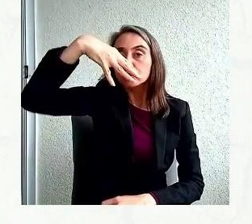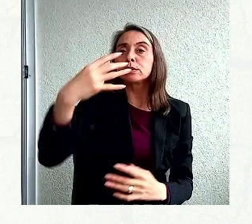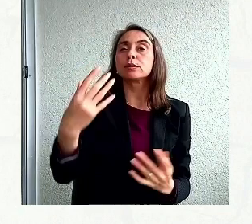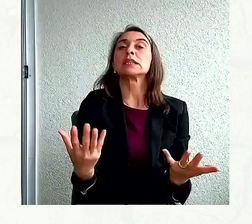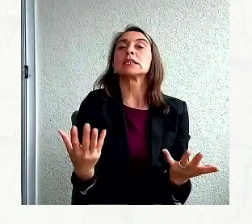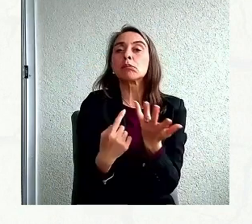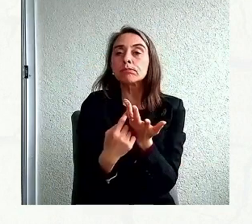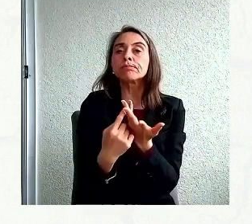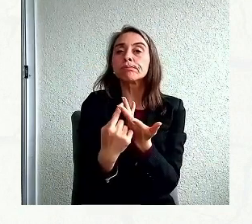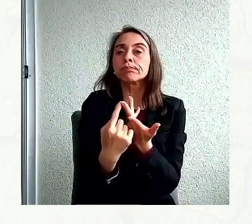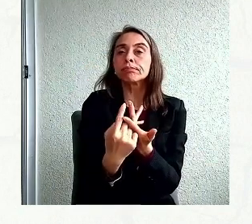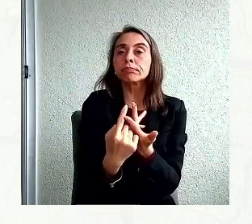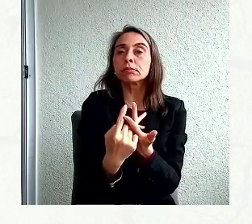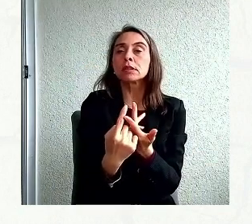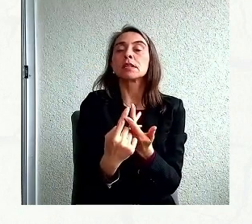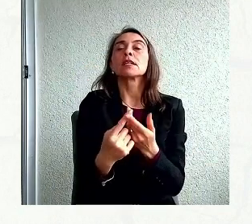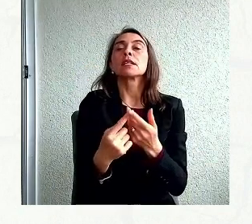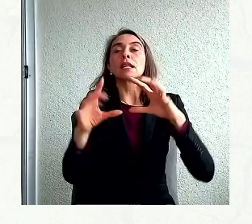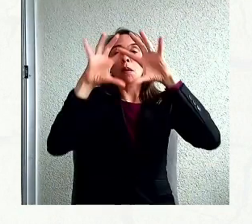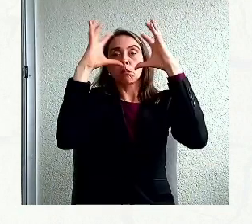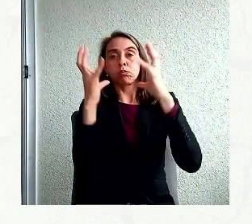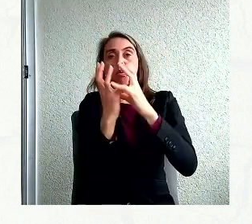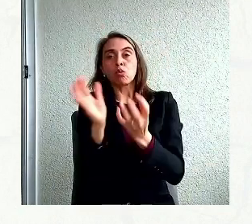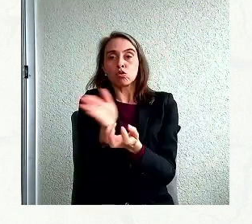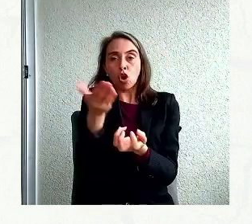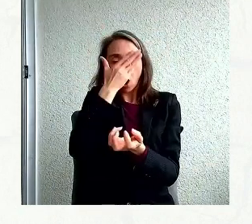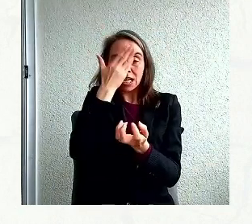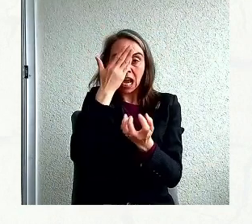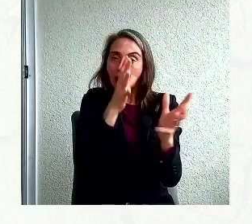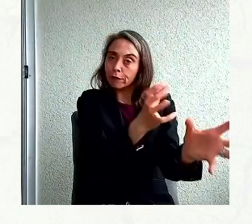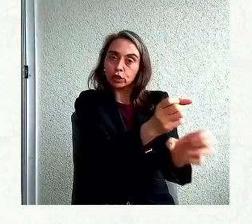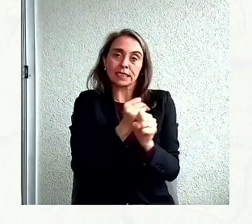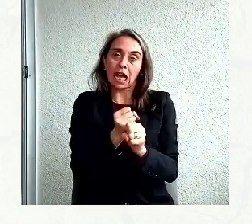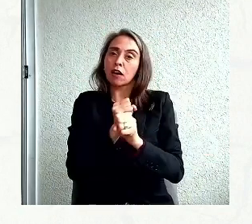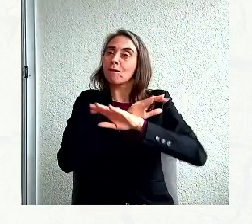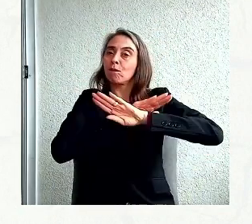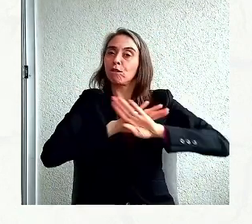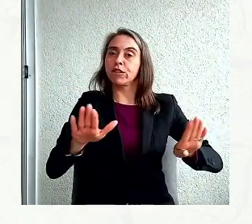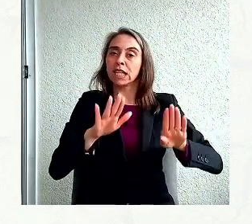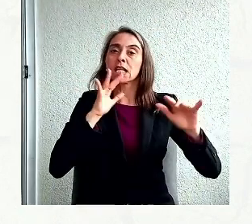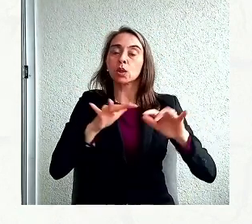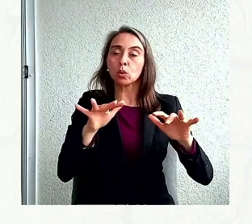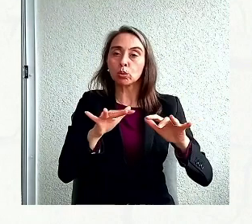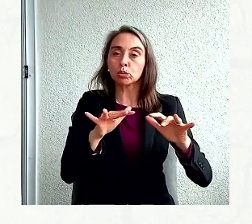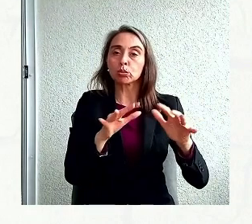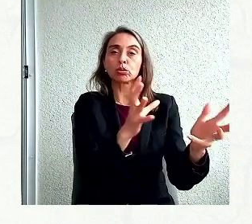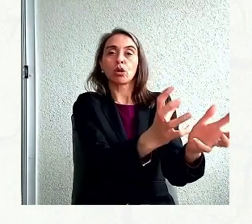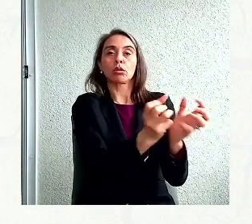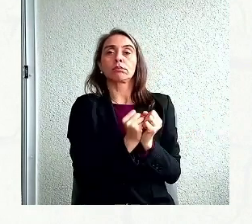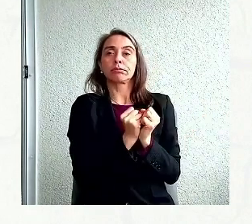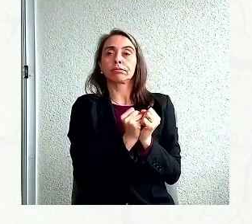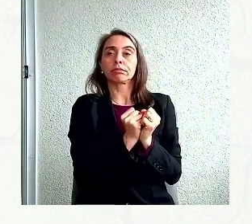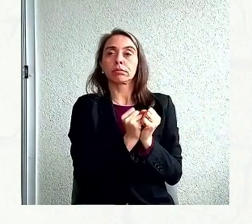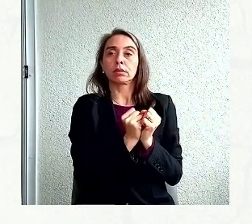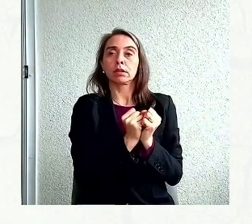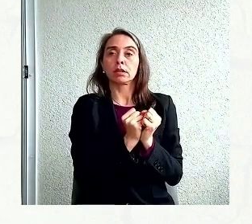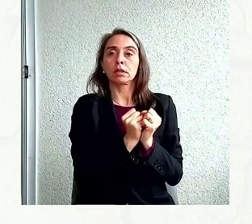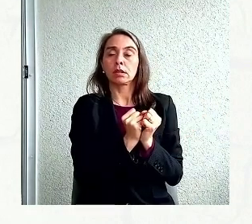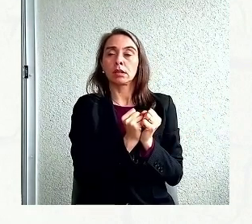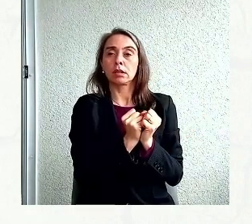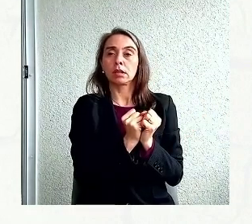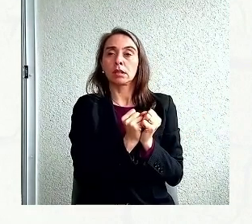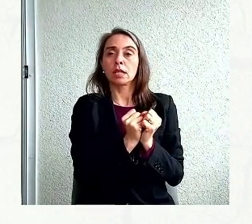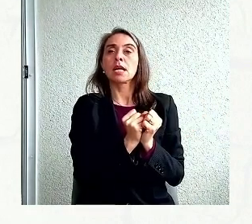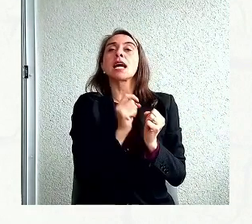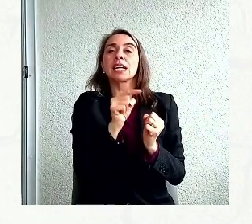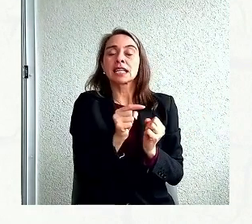secuestrar el carbón, sacarlo de la circulación y secuestrarlo en plantas, en este tipo de